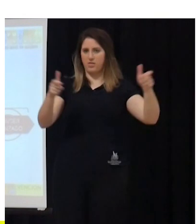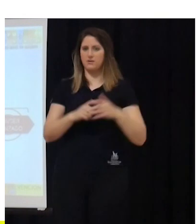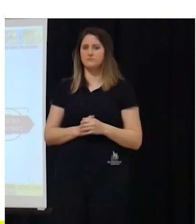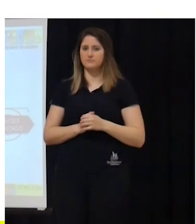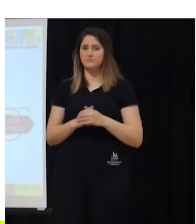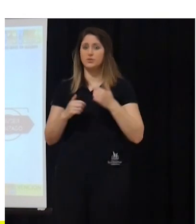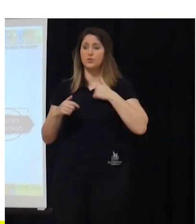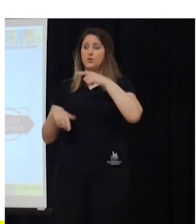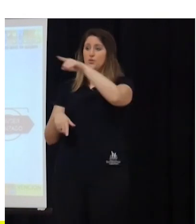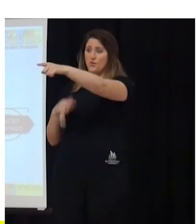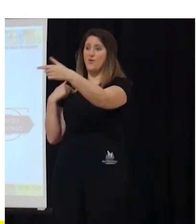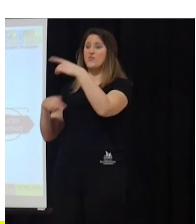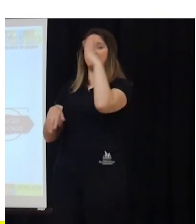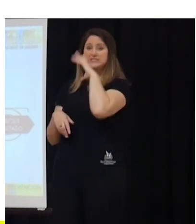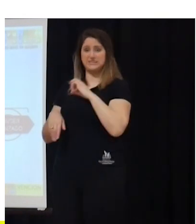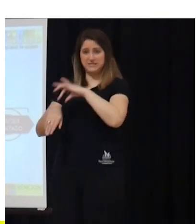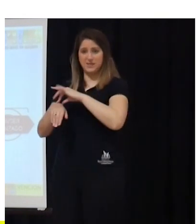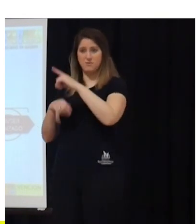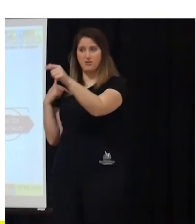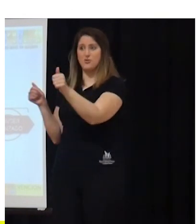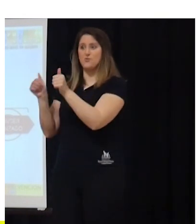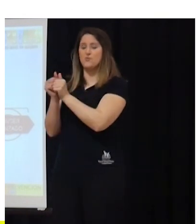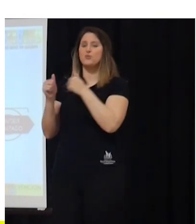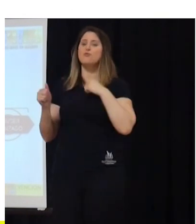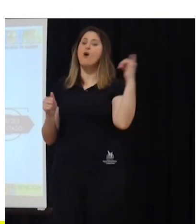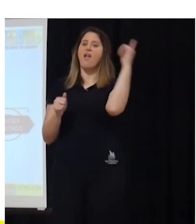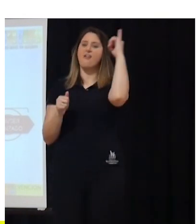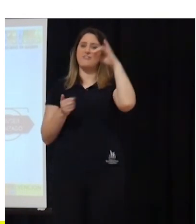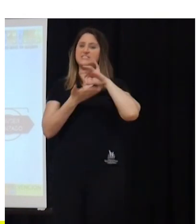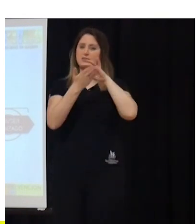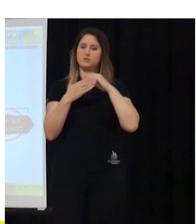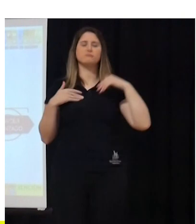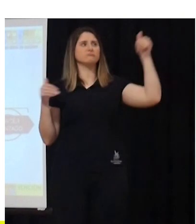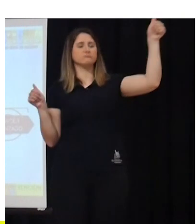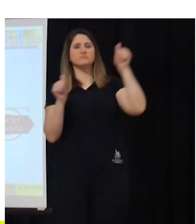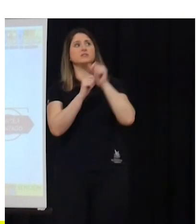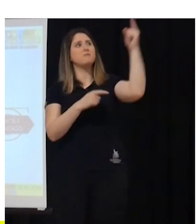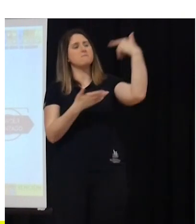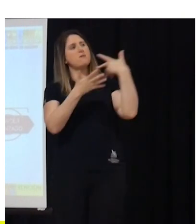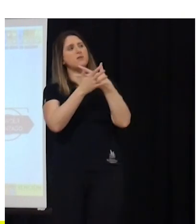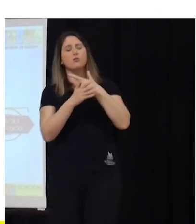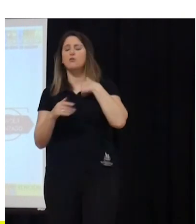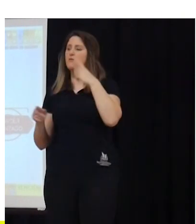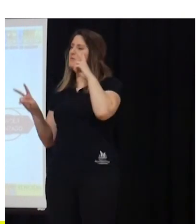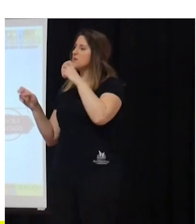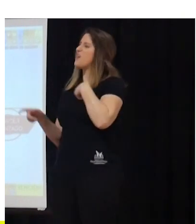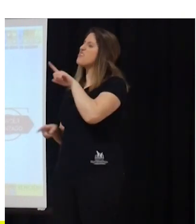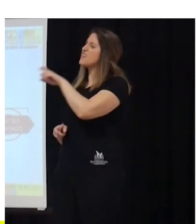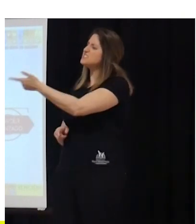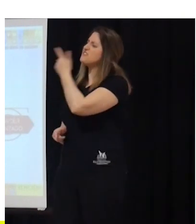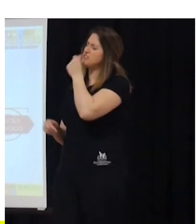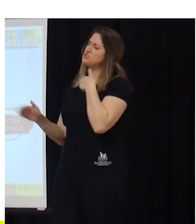Cuando yo empecé con el doctor Tiki, tenía mi jefe de servicio que me decía, mira, esto de los cánceres es muy